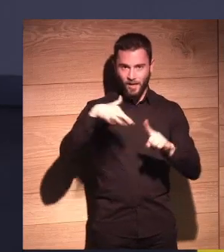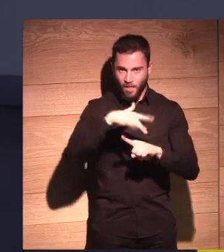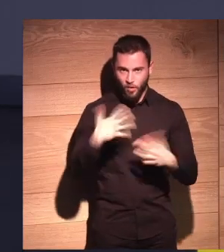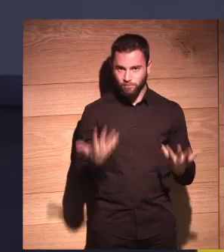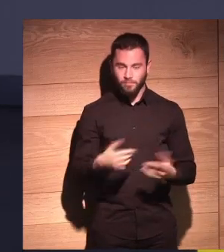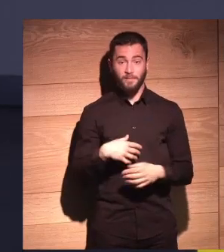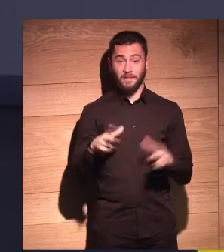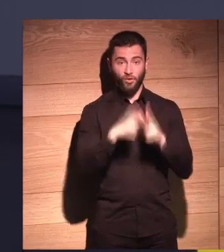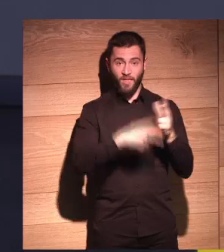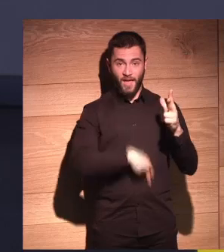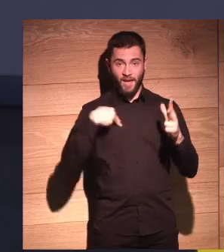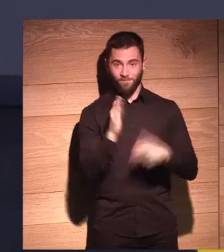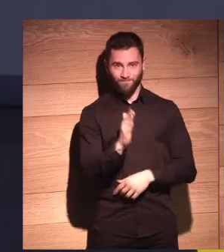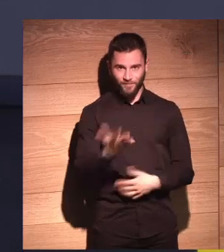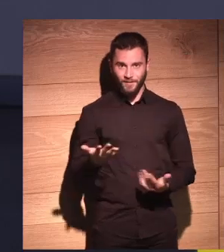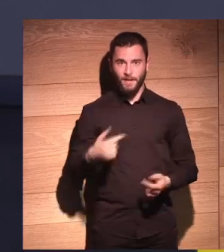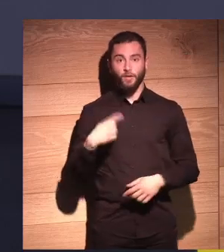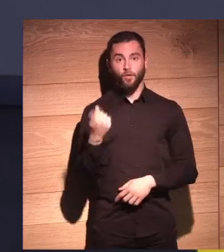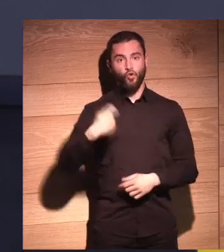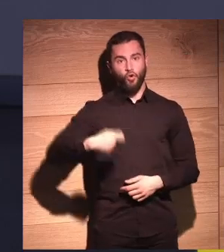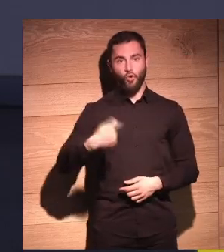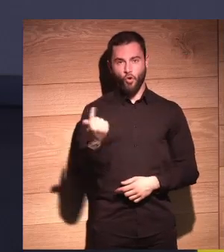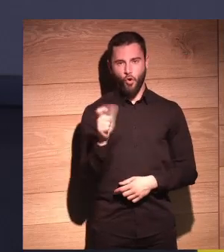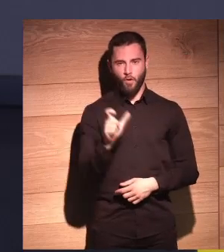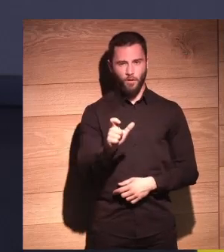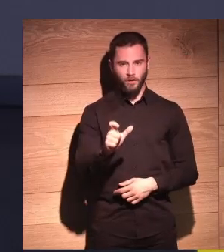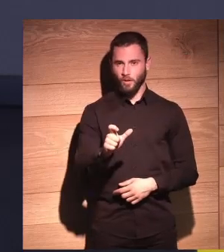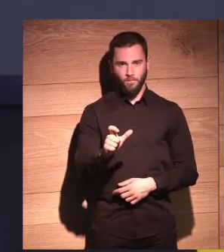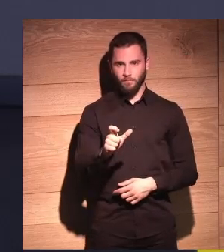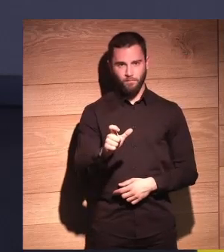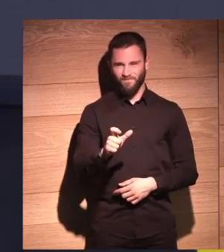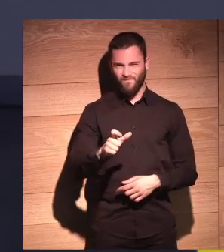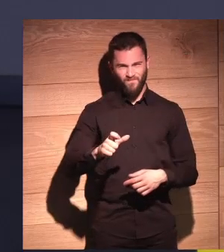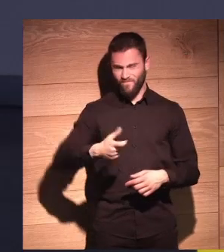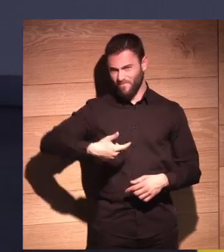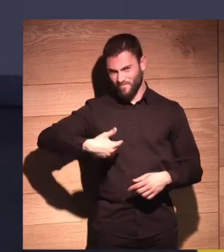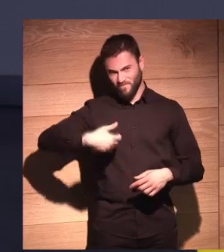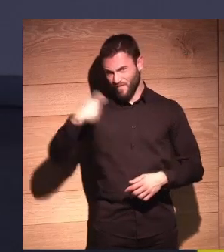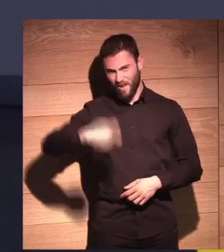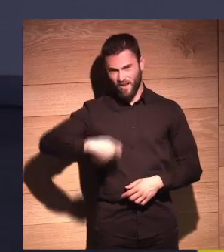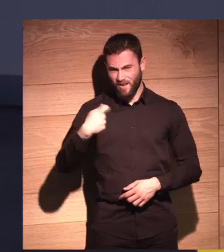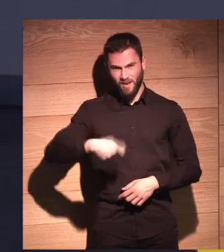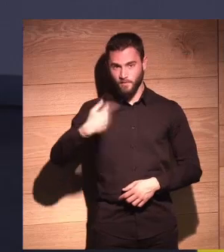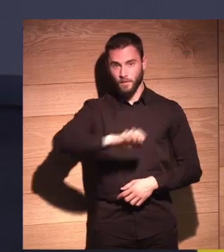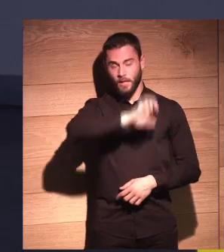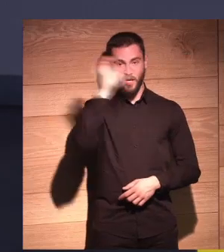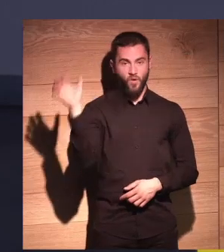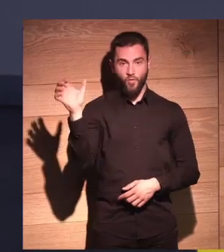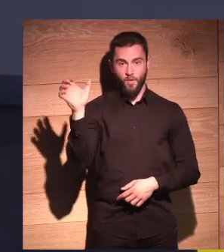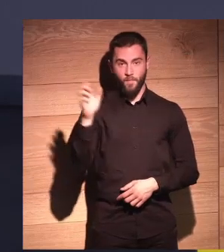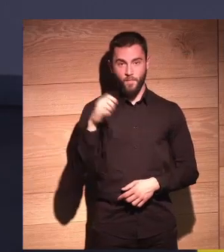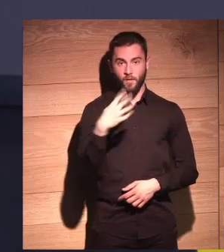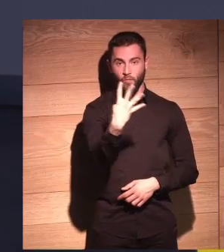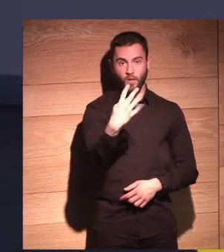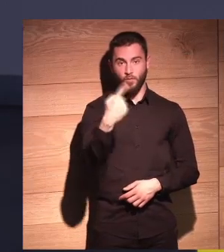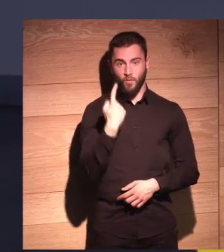y para la sociedad en general, y además tienen un coste económico muy, muy elevado. En Europa, pues 1 de cada